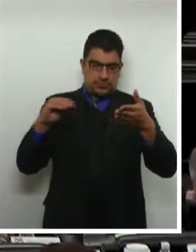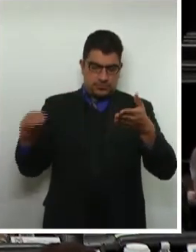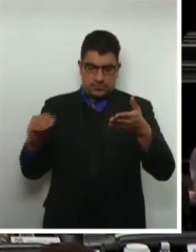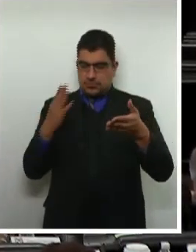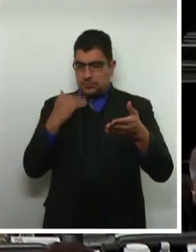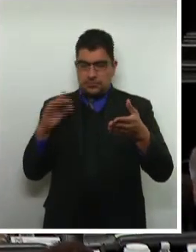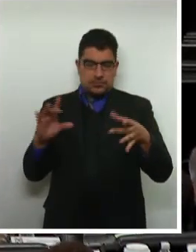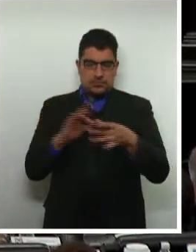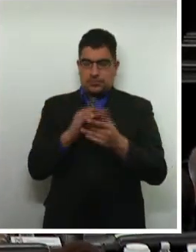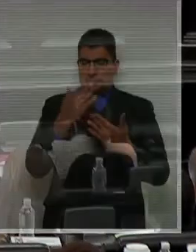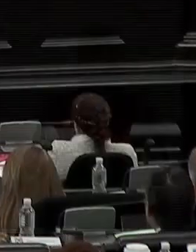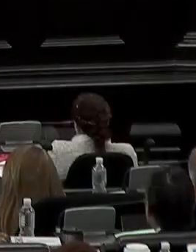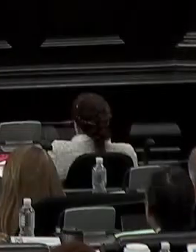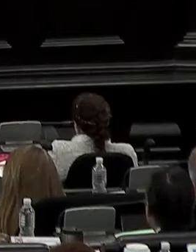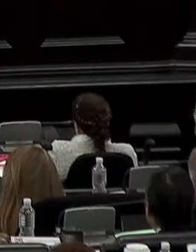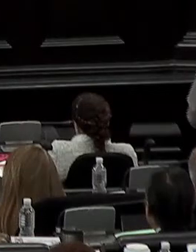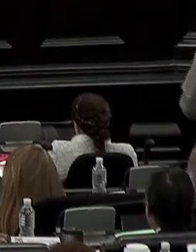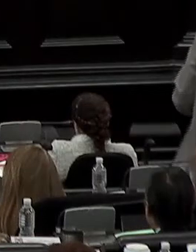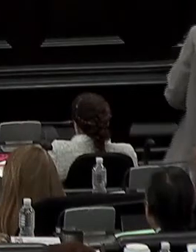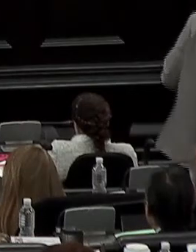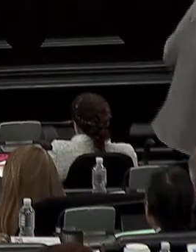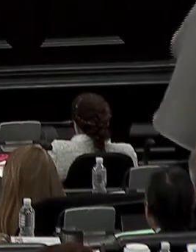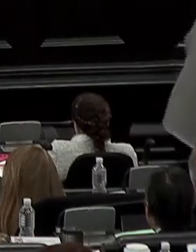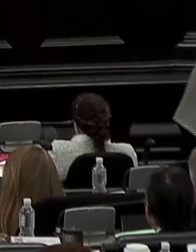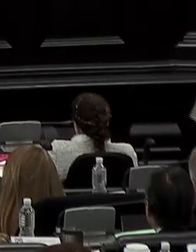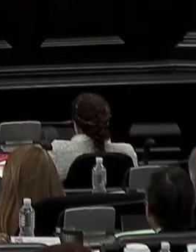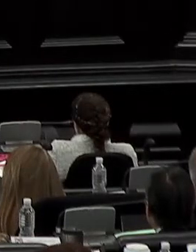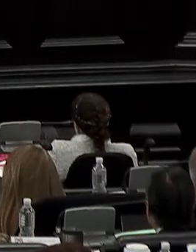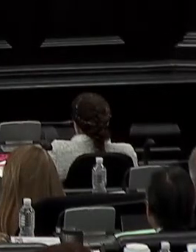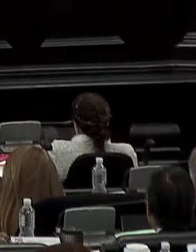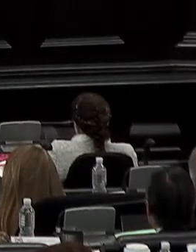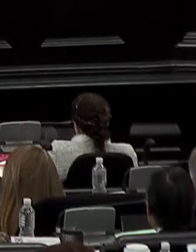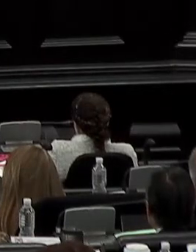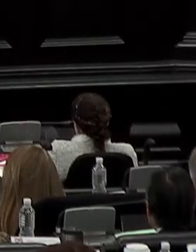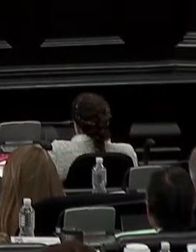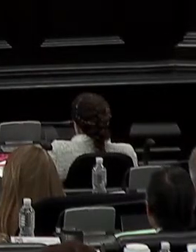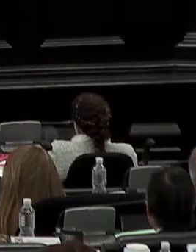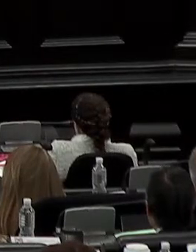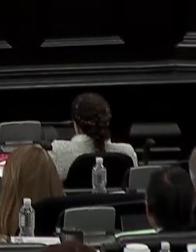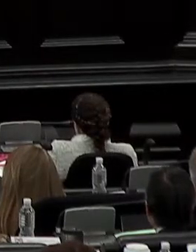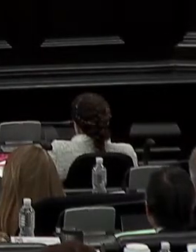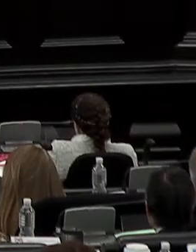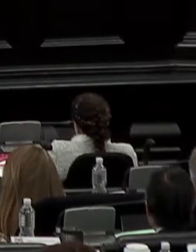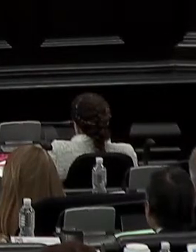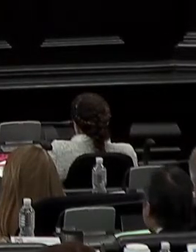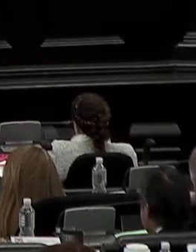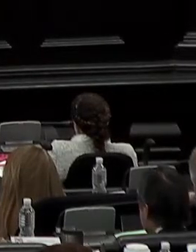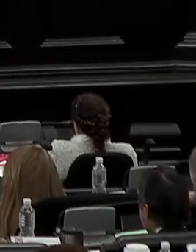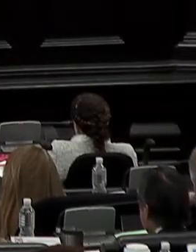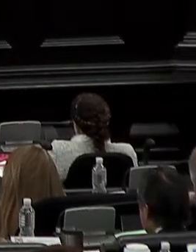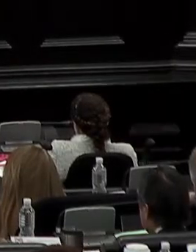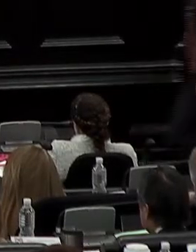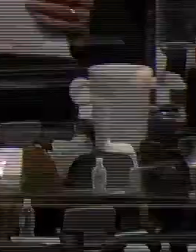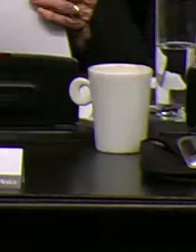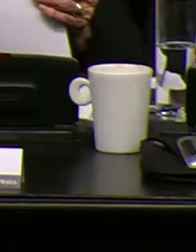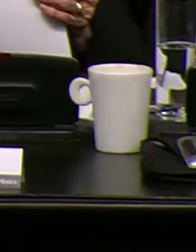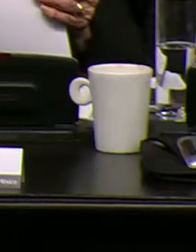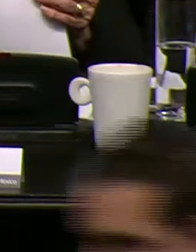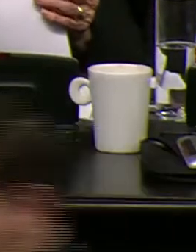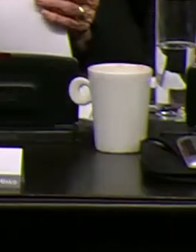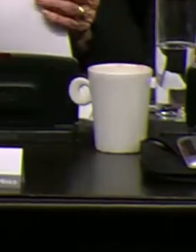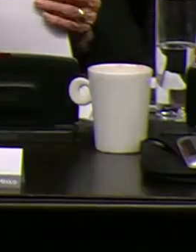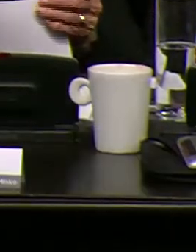tiene correlativo. Con esto, con esta precisión, pasaremos ahora a la votación en